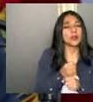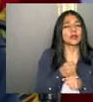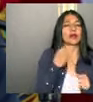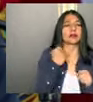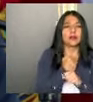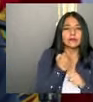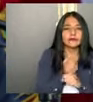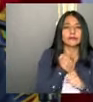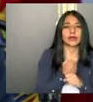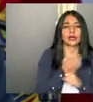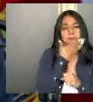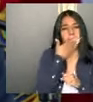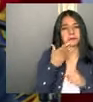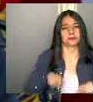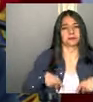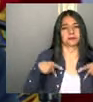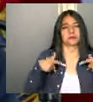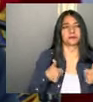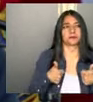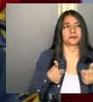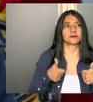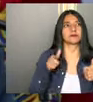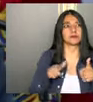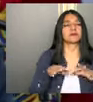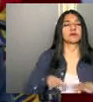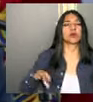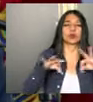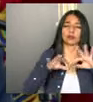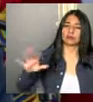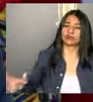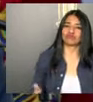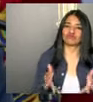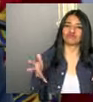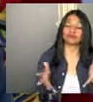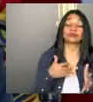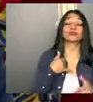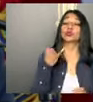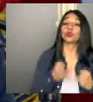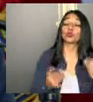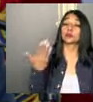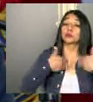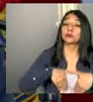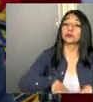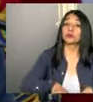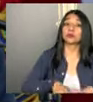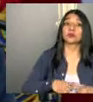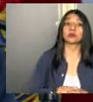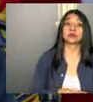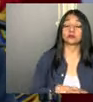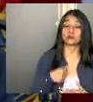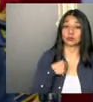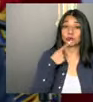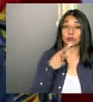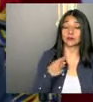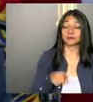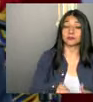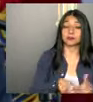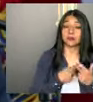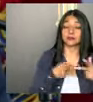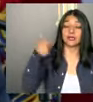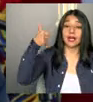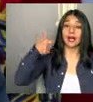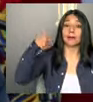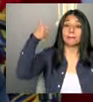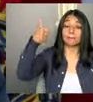recuperar mejores condiciones de vida, y esto es lo que nos anima. Finalmente les diría que lo empecé a decir en los últimos días de campaña.